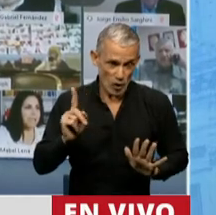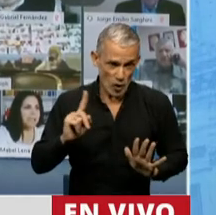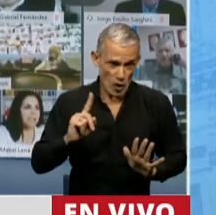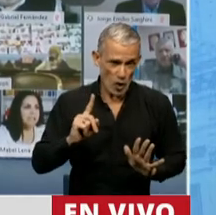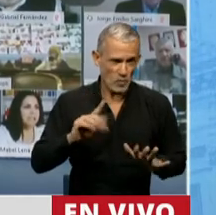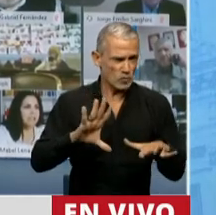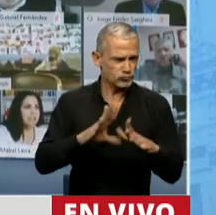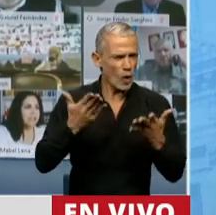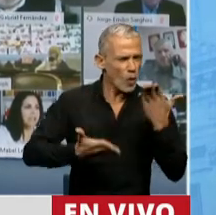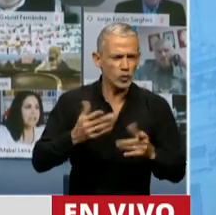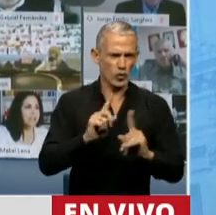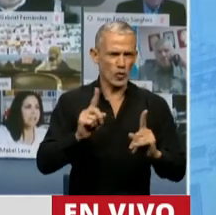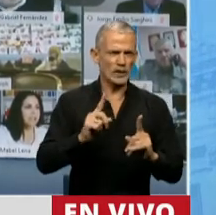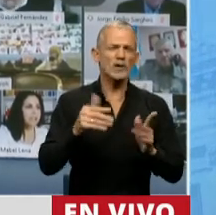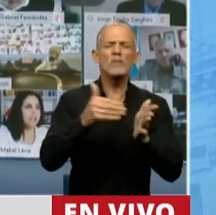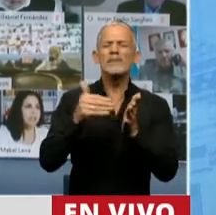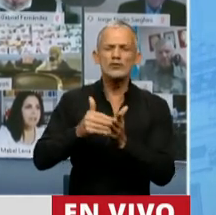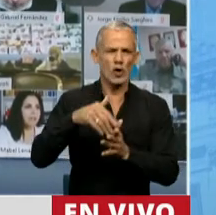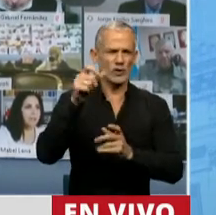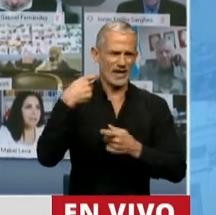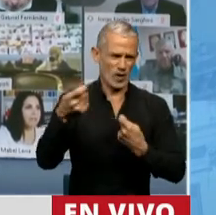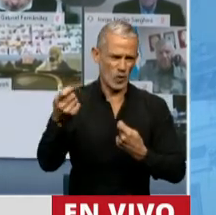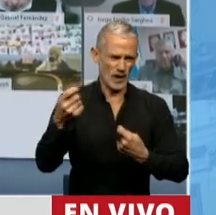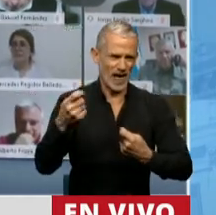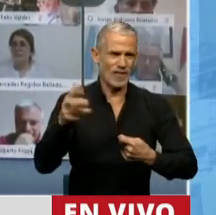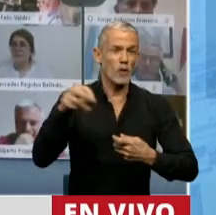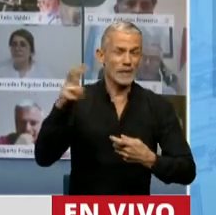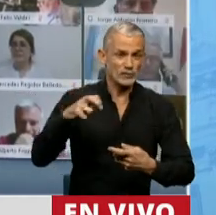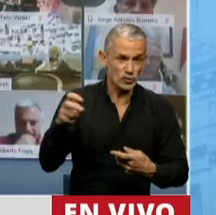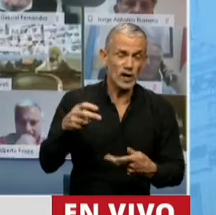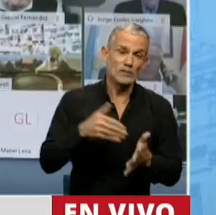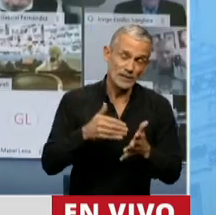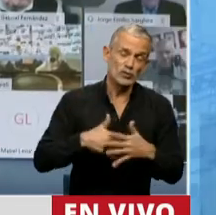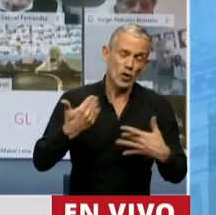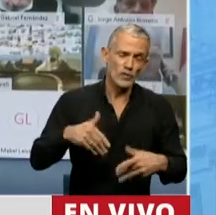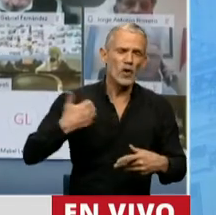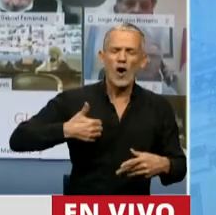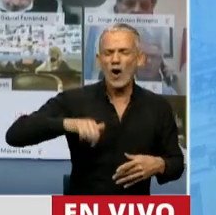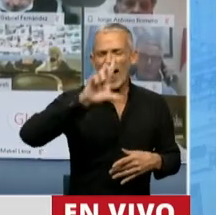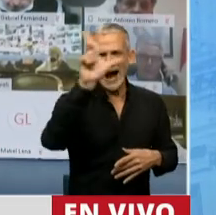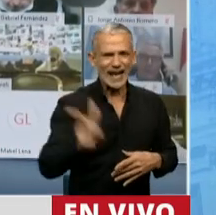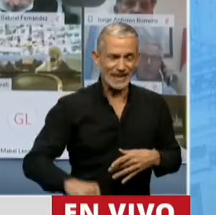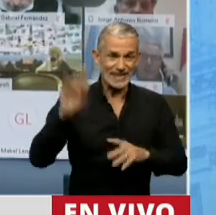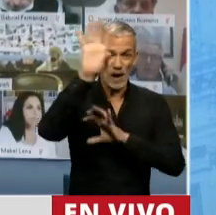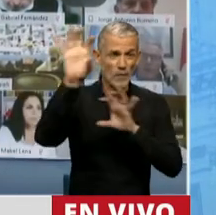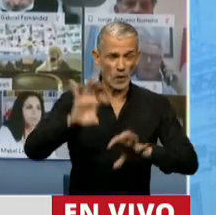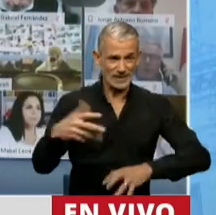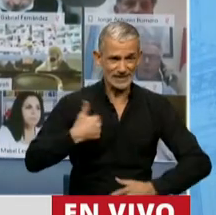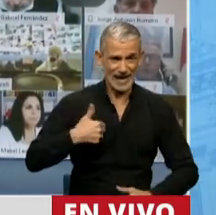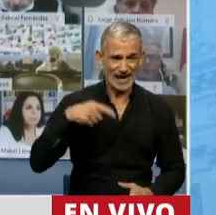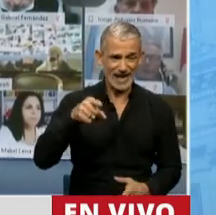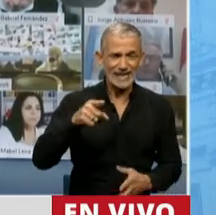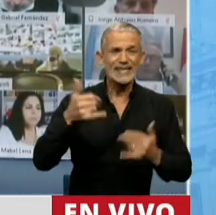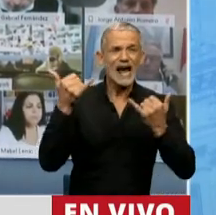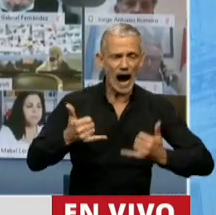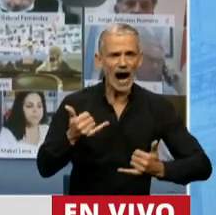lo dicen el millón de jubilados y pensionados que a lo largo y ancho del país, en cada provincia del país, están